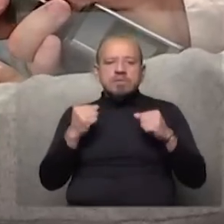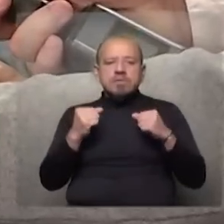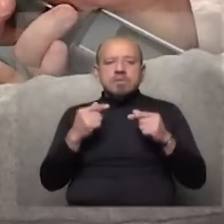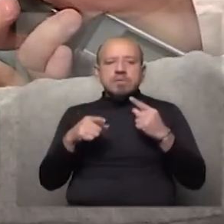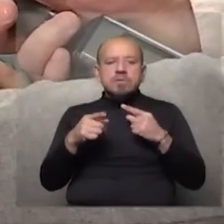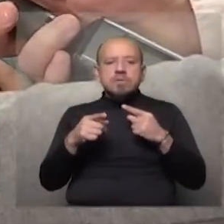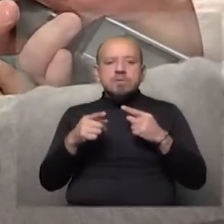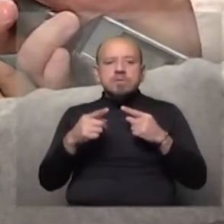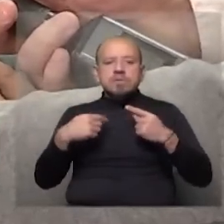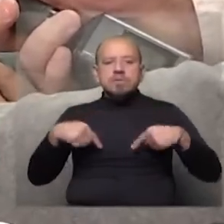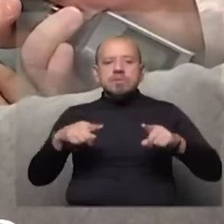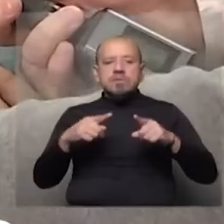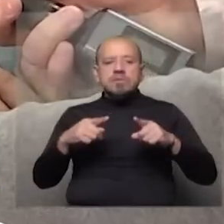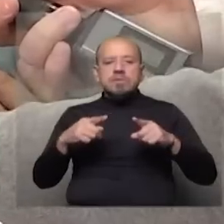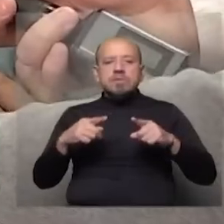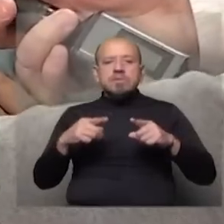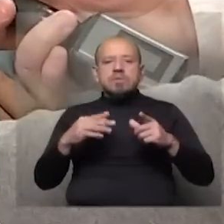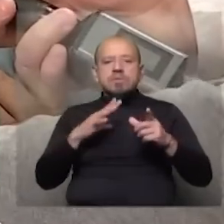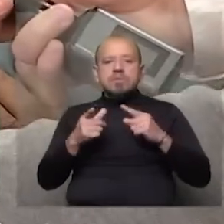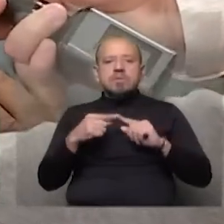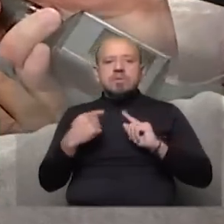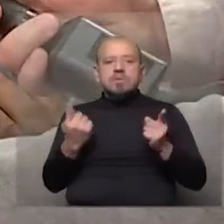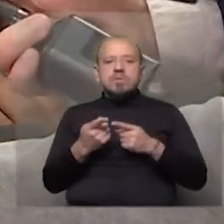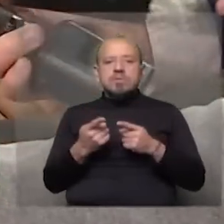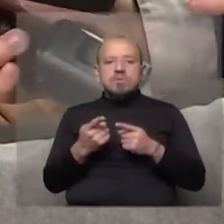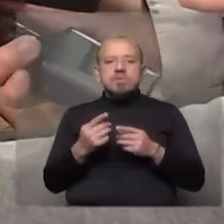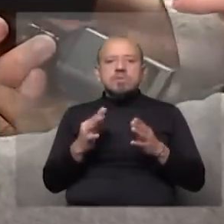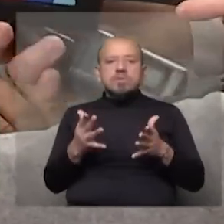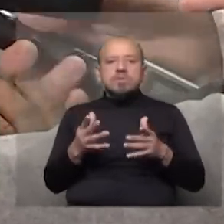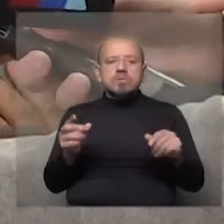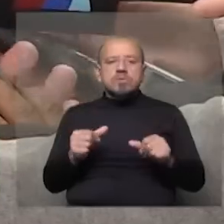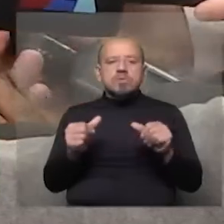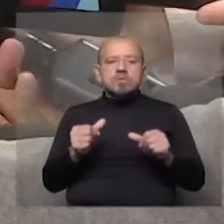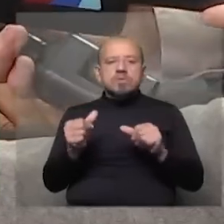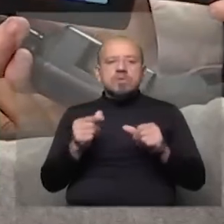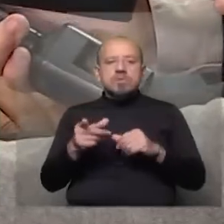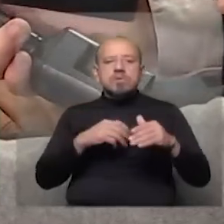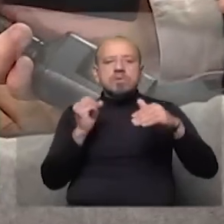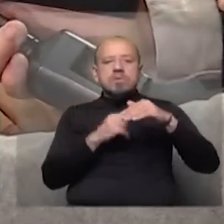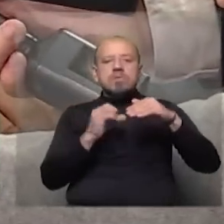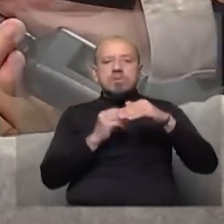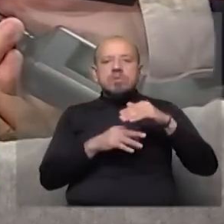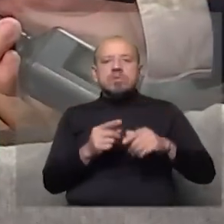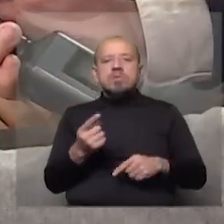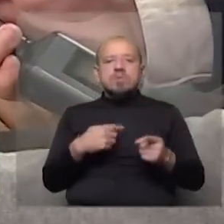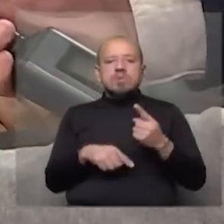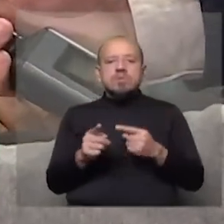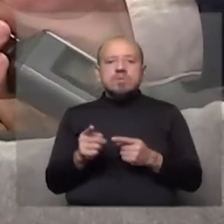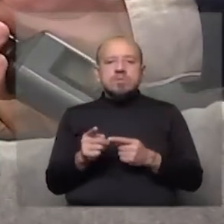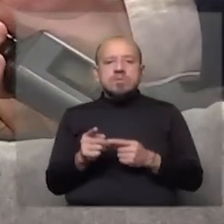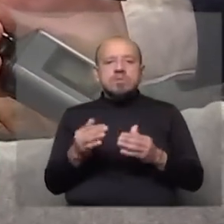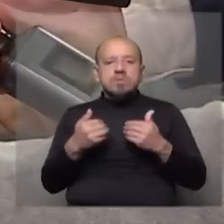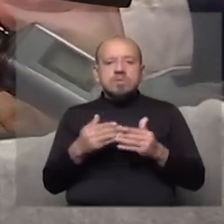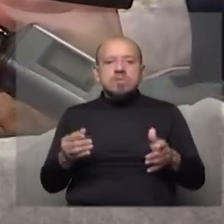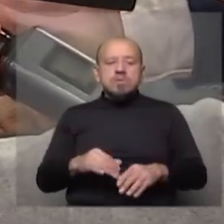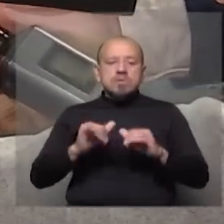encarar los problemas de alguna manera racional y en conjunto como lo hemos hecho con los fondos Entonces esto que arranca